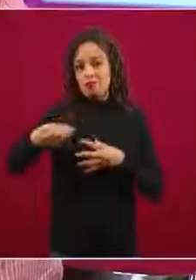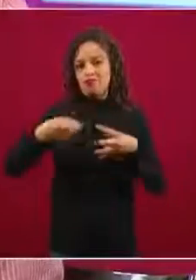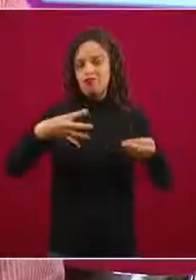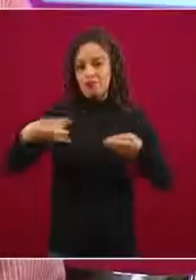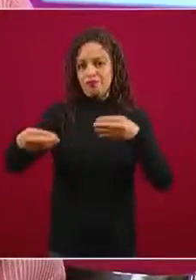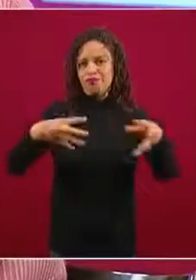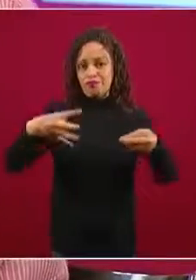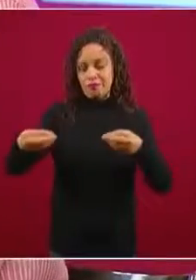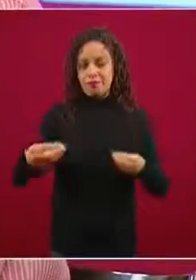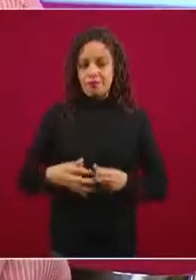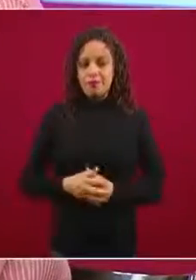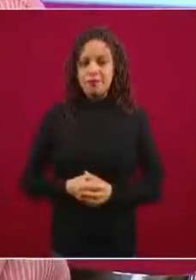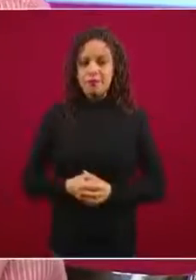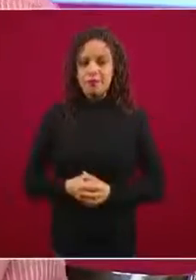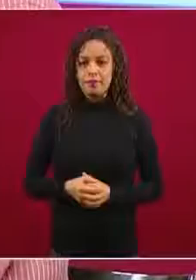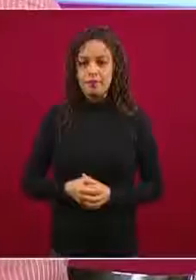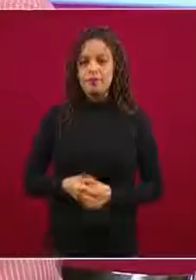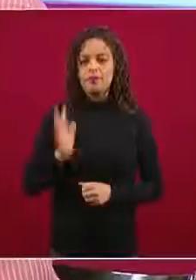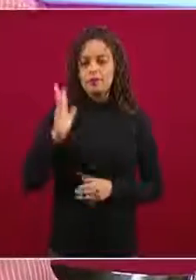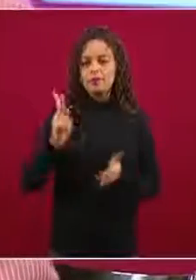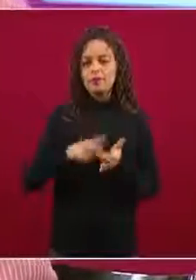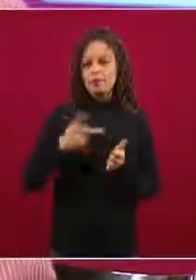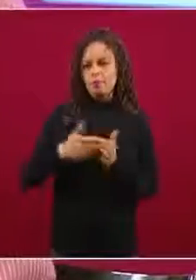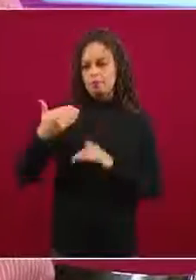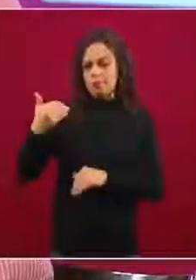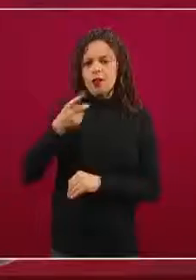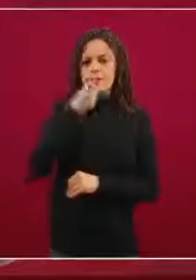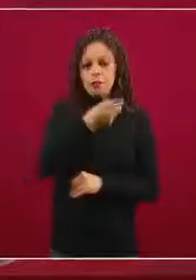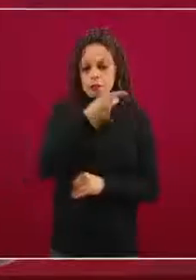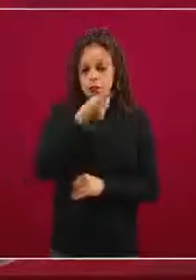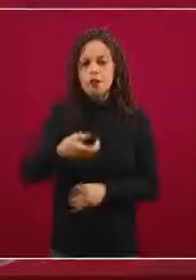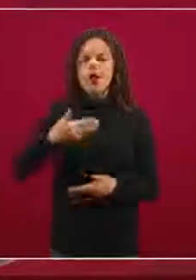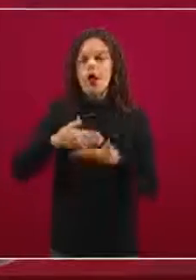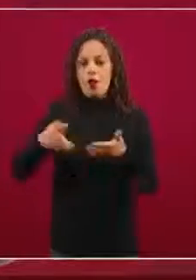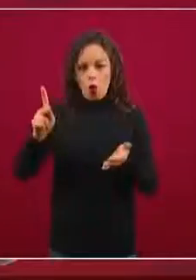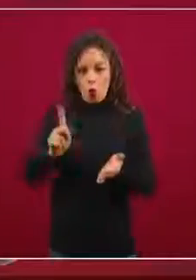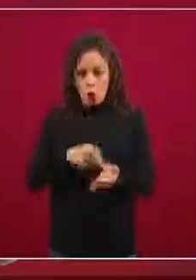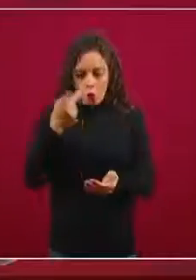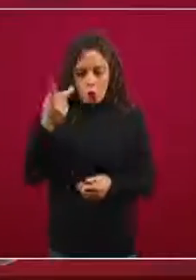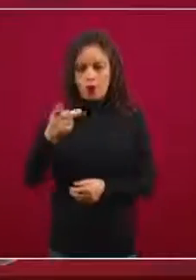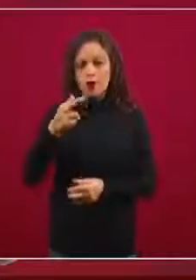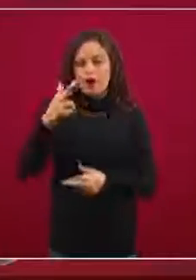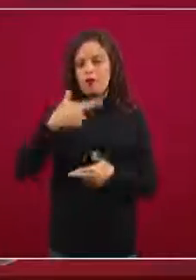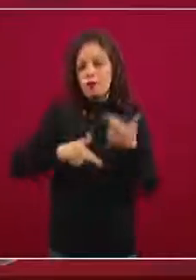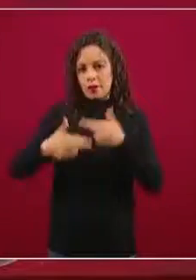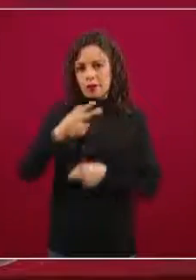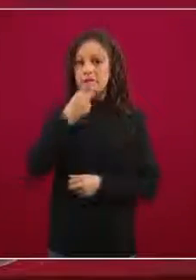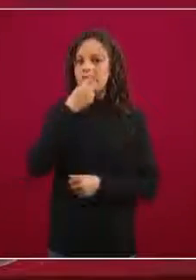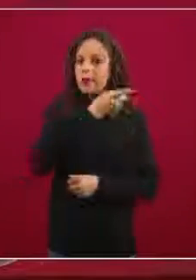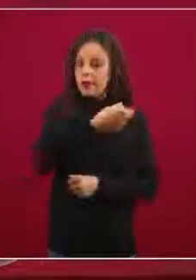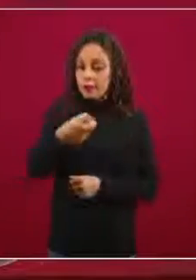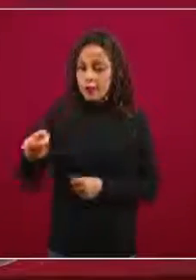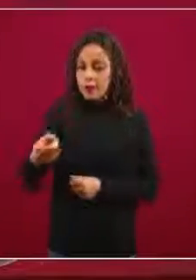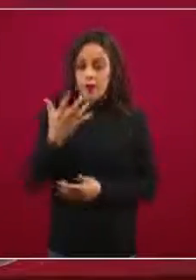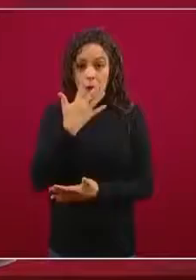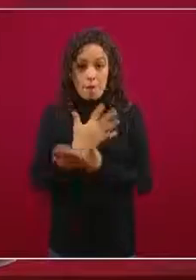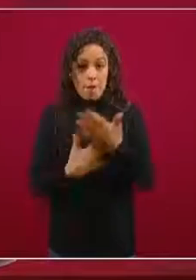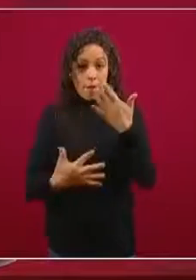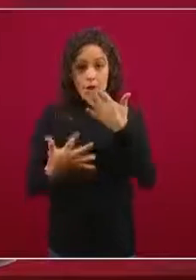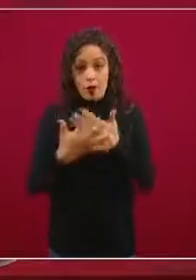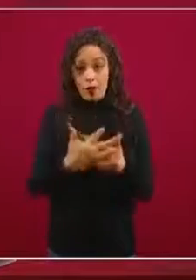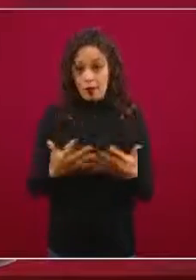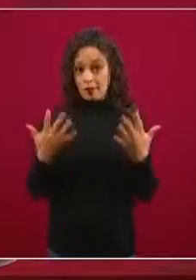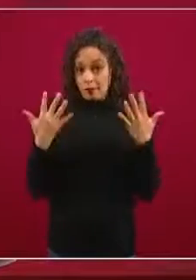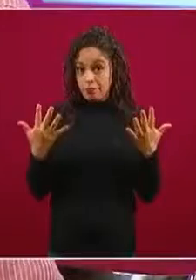dicho en muchas ocasiones, lo repetimos para quien no lo ha identificado, que las manos son un